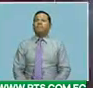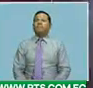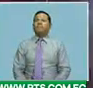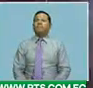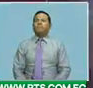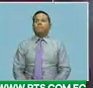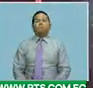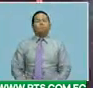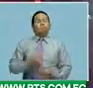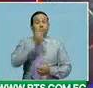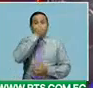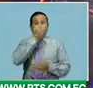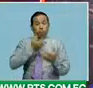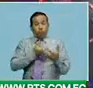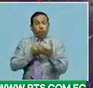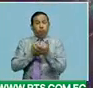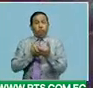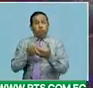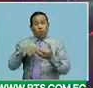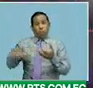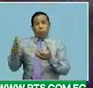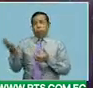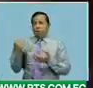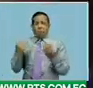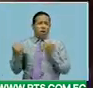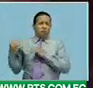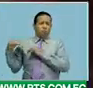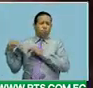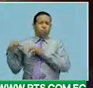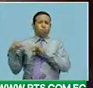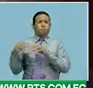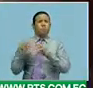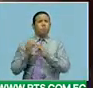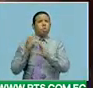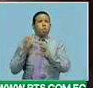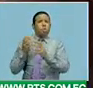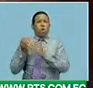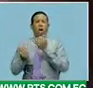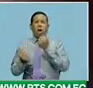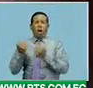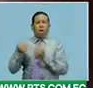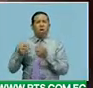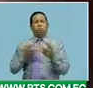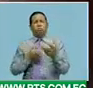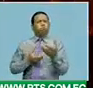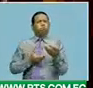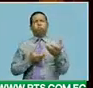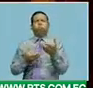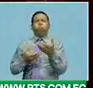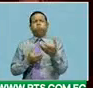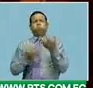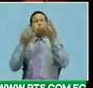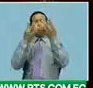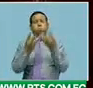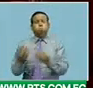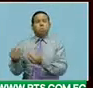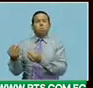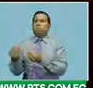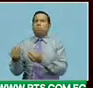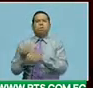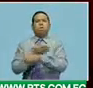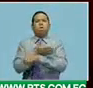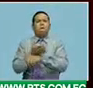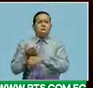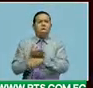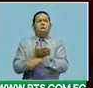El cuerpo de bomberos del cantón desplegó todas las unidades con el fin de controlar el fuego. Son más de 10 horas las que